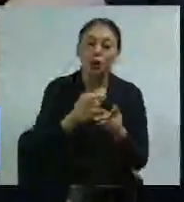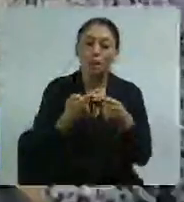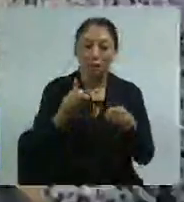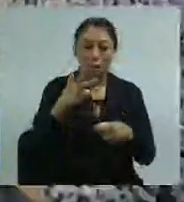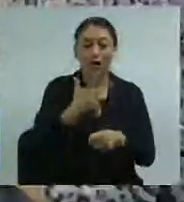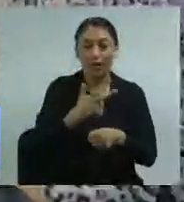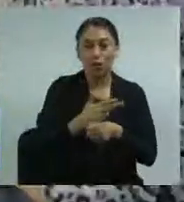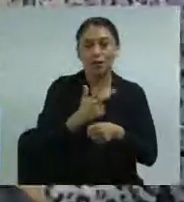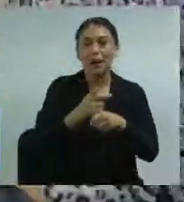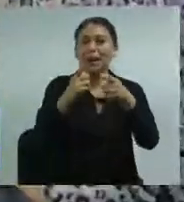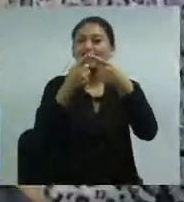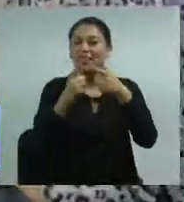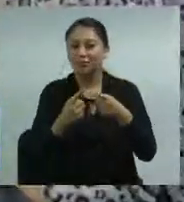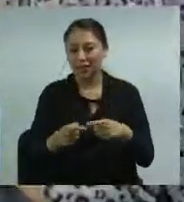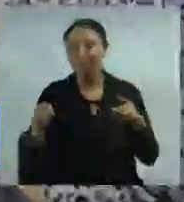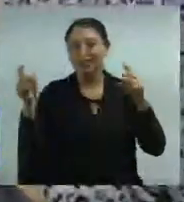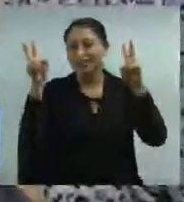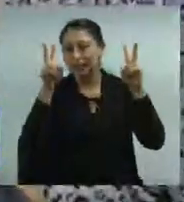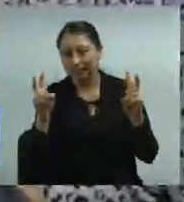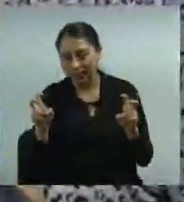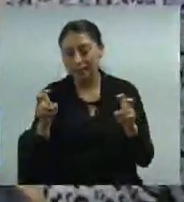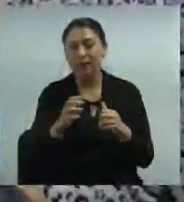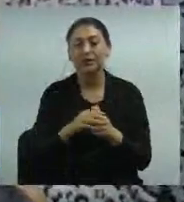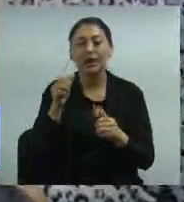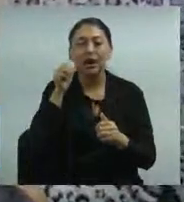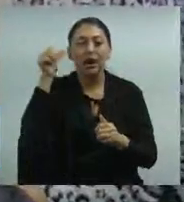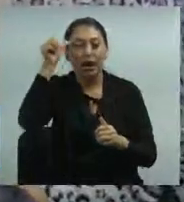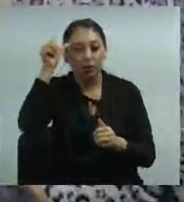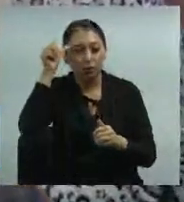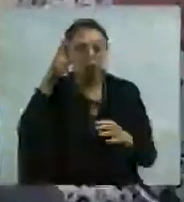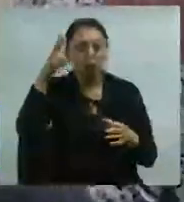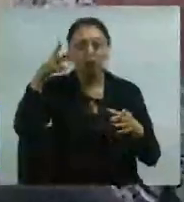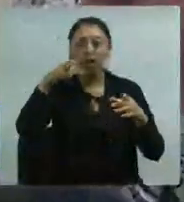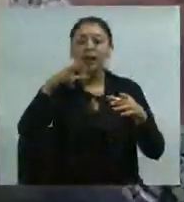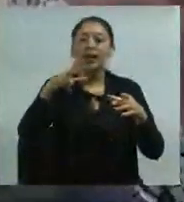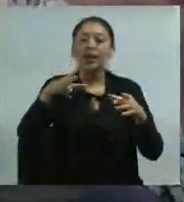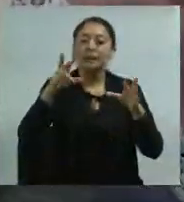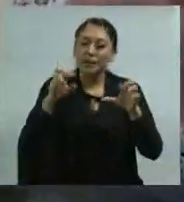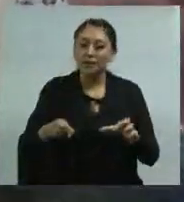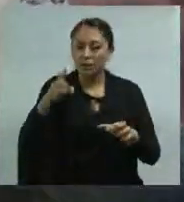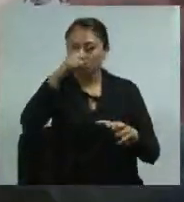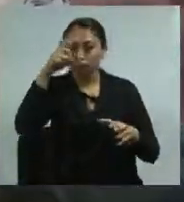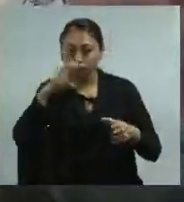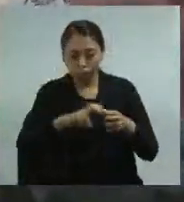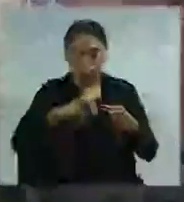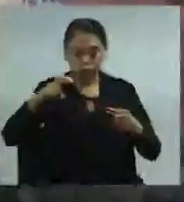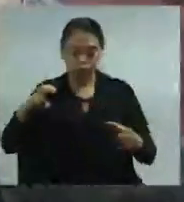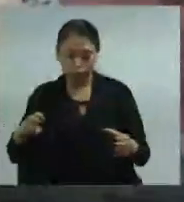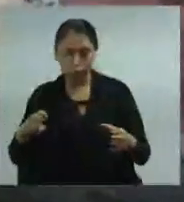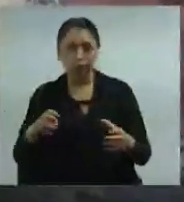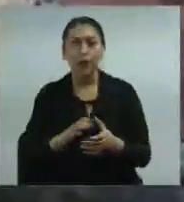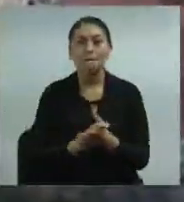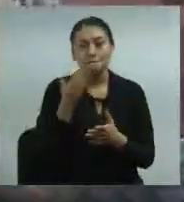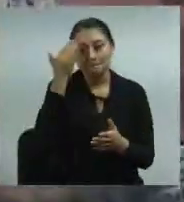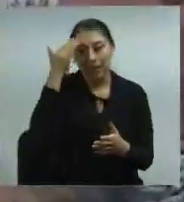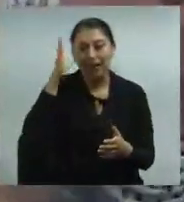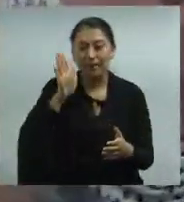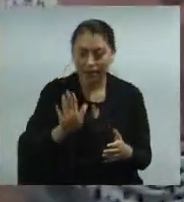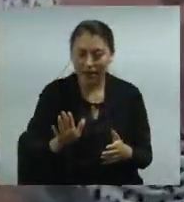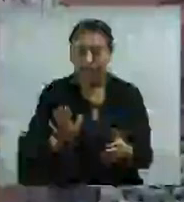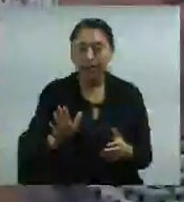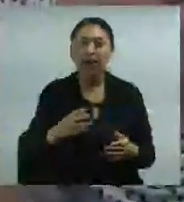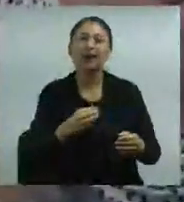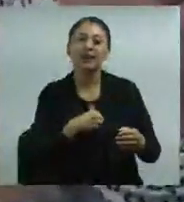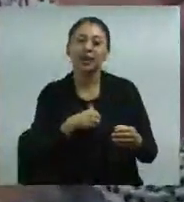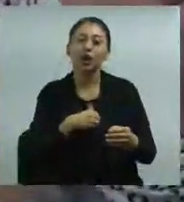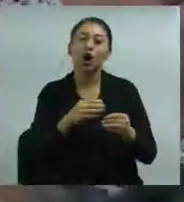tipos de pensiones y jubilaciones para adultos mayores. Una de ellas es la que yo quisiera que mañana se pueda tomar